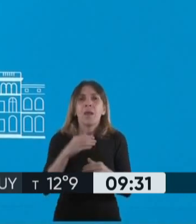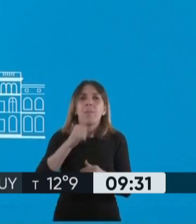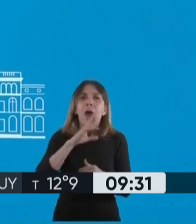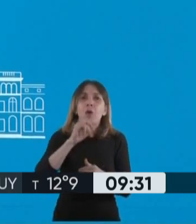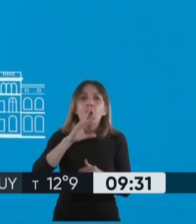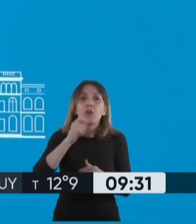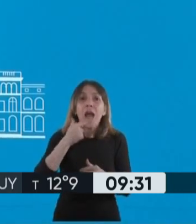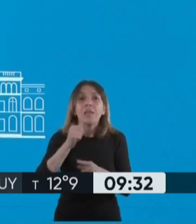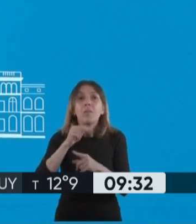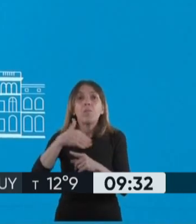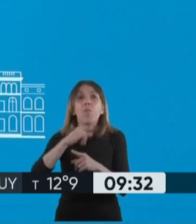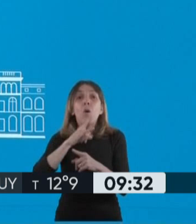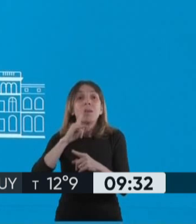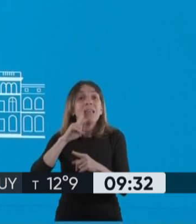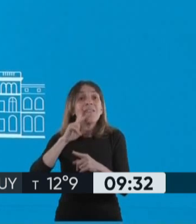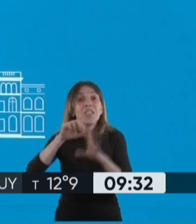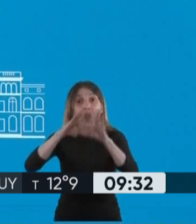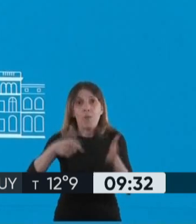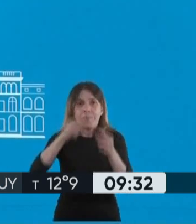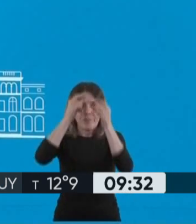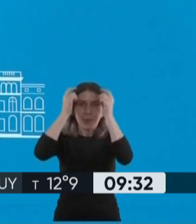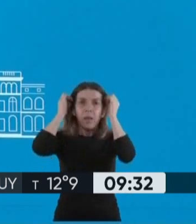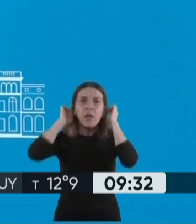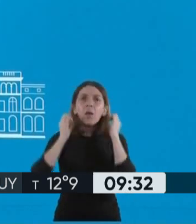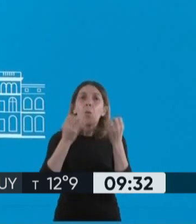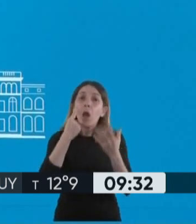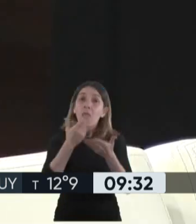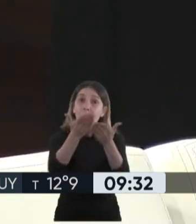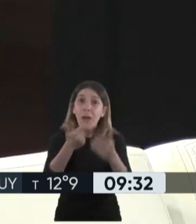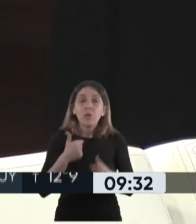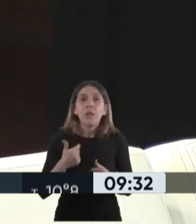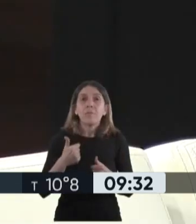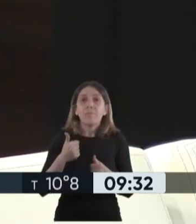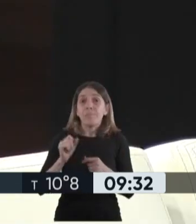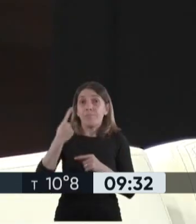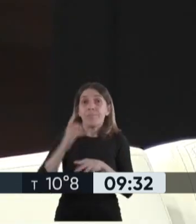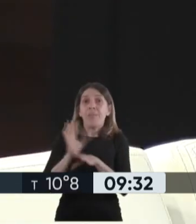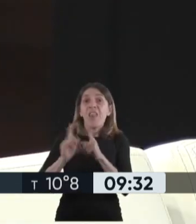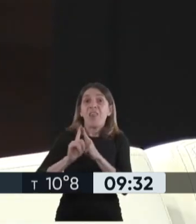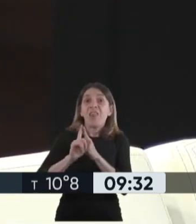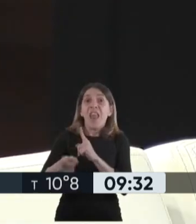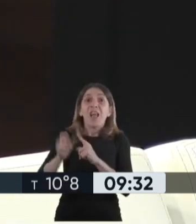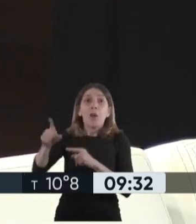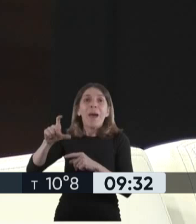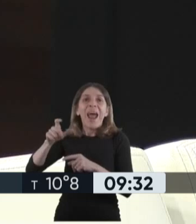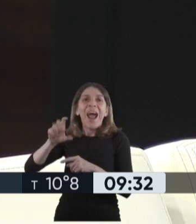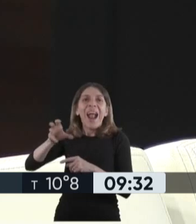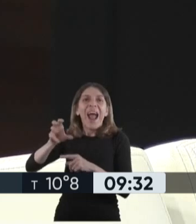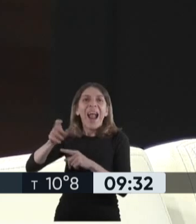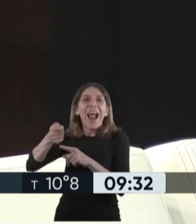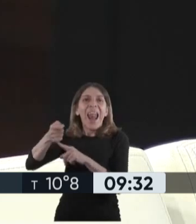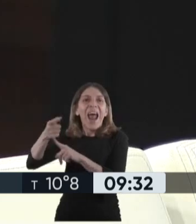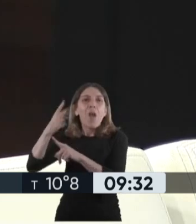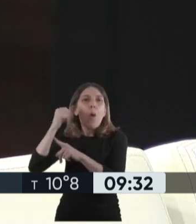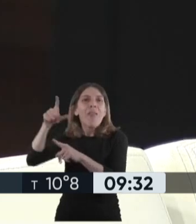Rosales, Multivisión. Buen día. ¿Qué tal, portavoz? Buen día para usted. Estamos en vivo para Canal 9, Multivisión Federal en vivo,